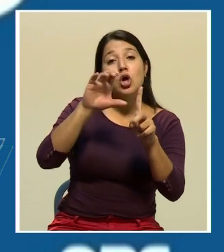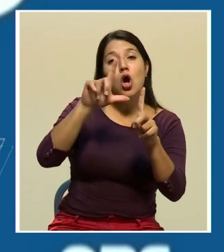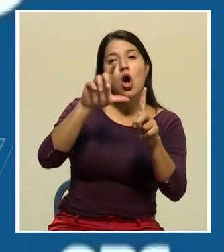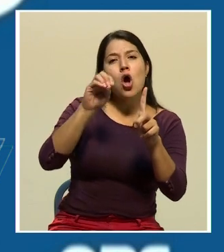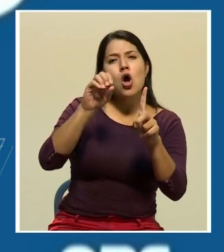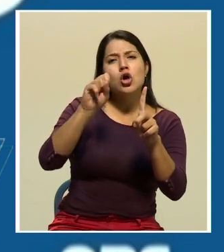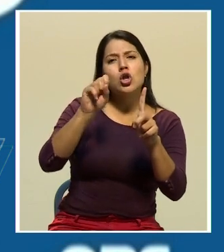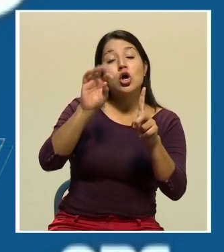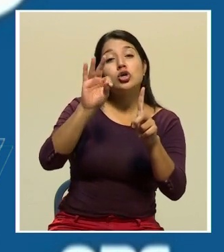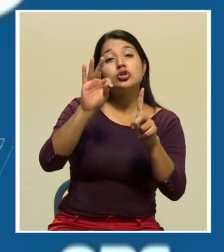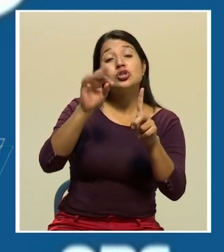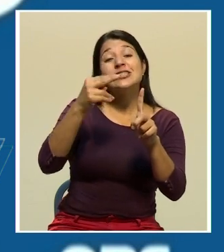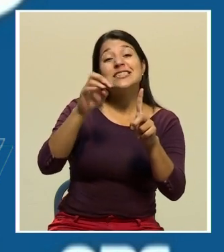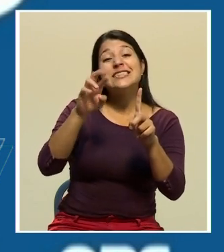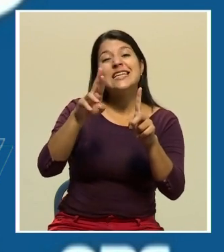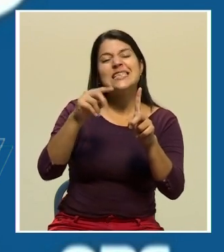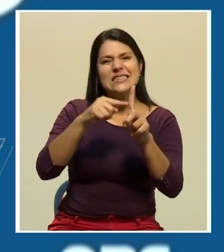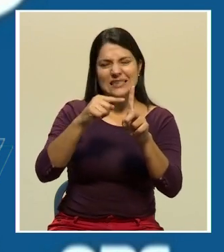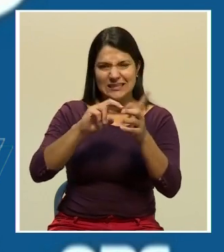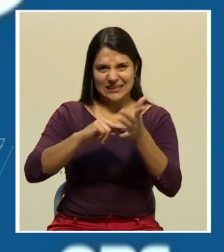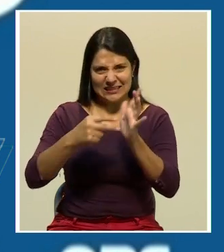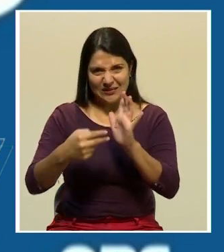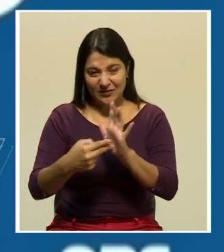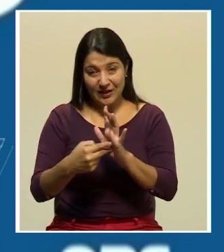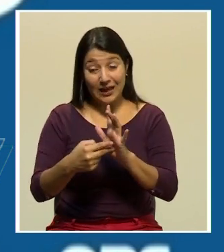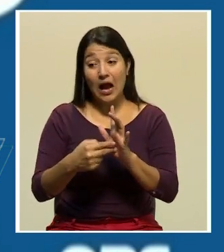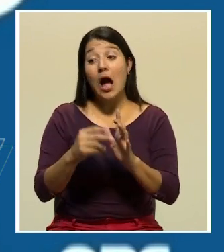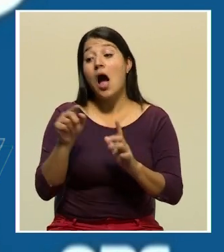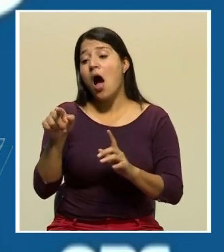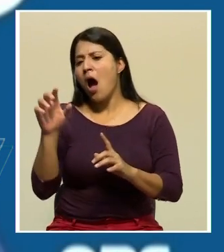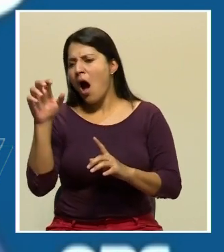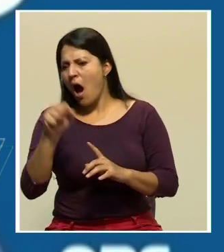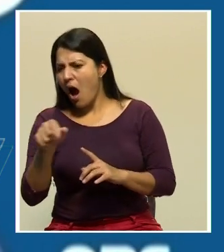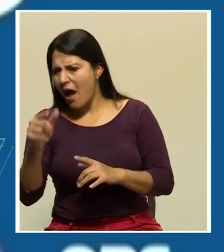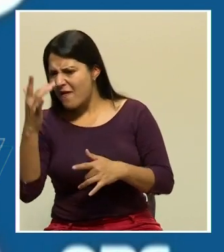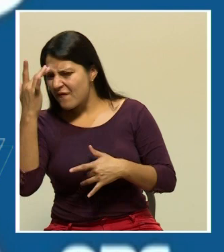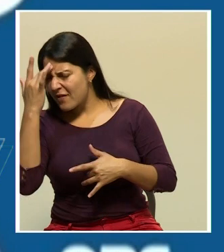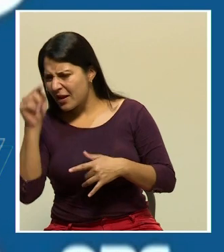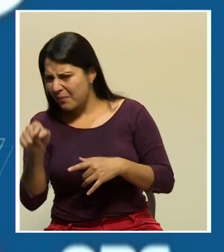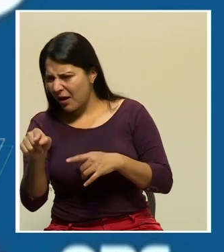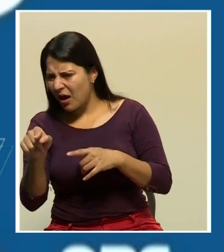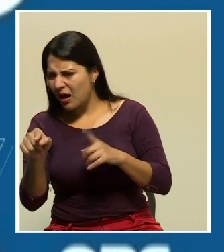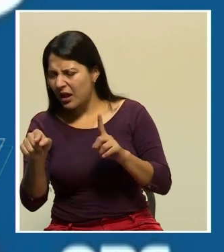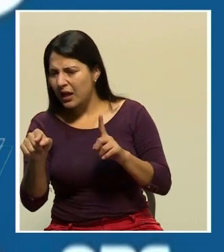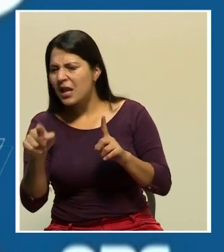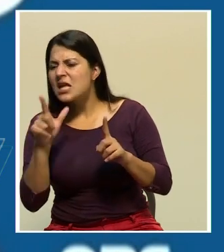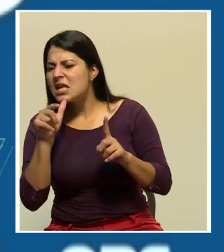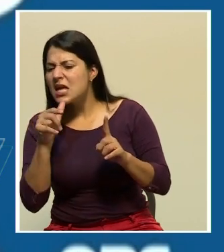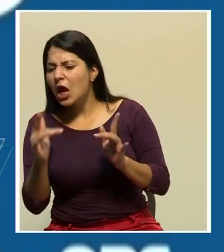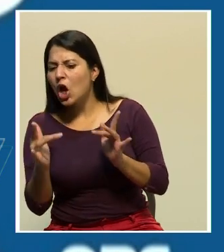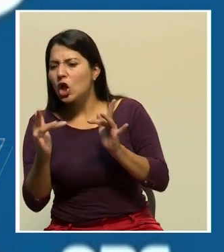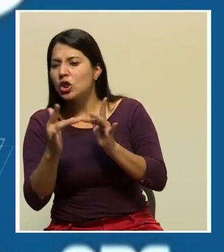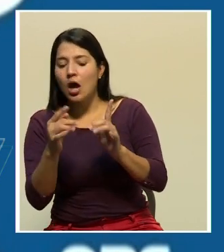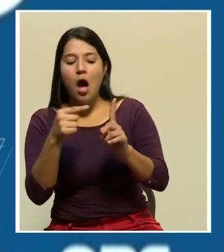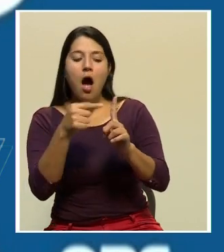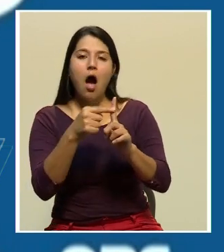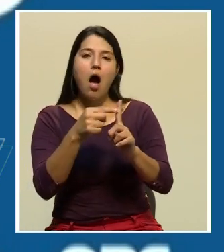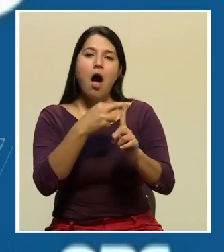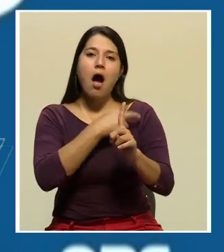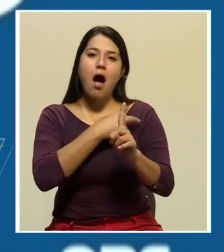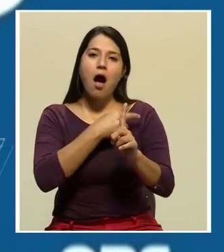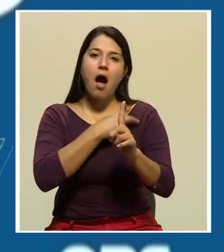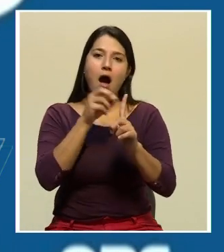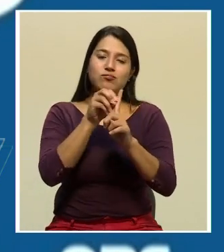¿qué significa eso? Que se identifica un caso y se pueden identificar los contactos que están alrededor